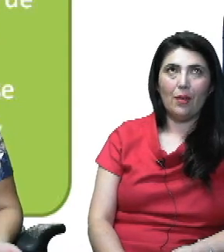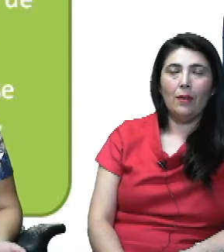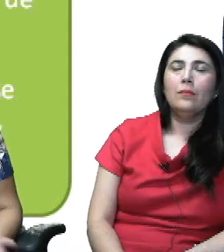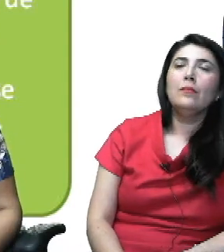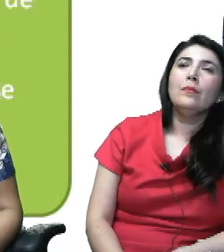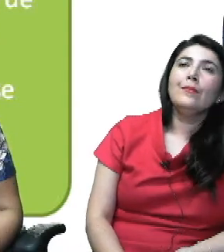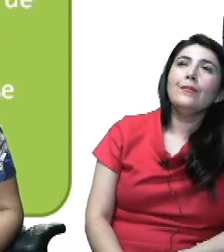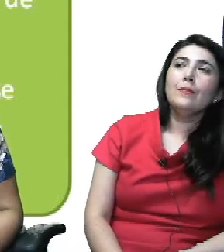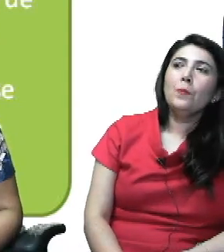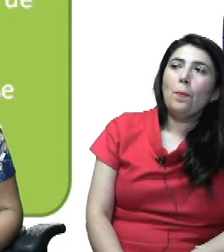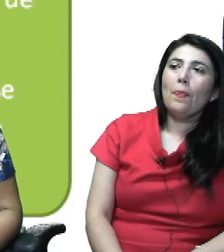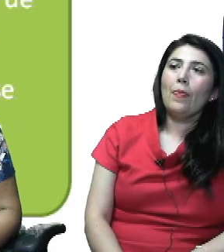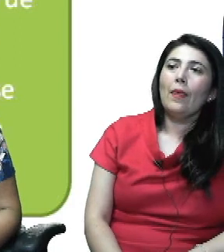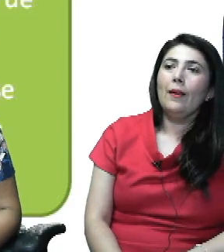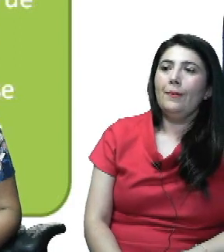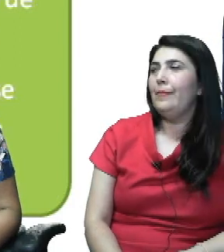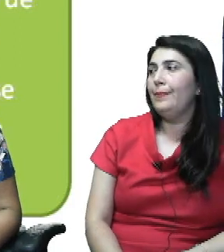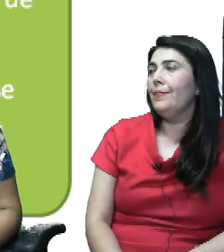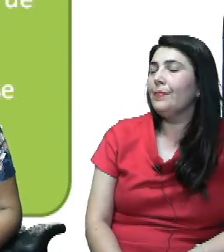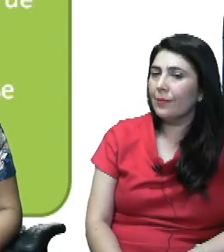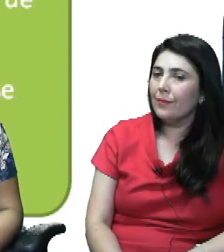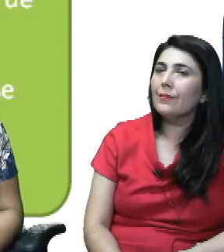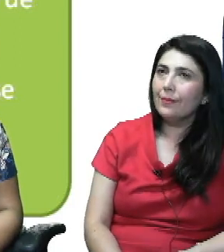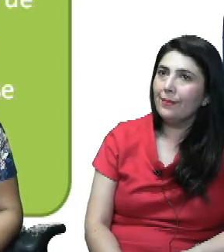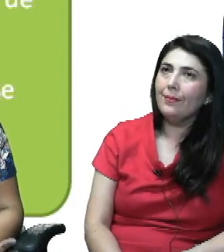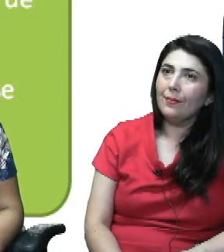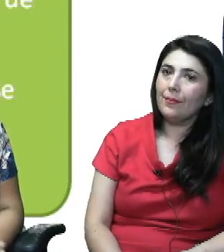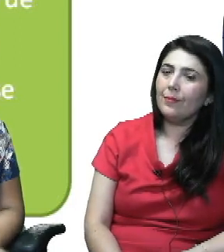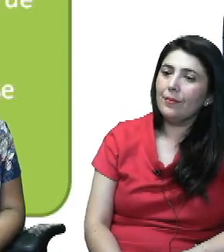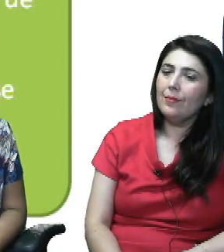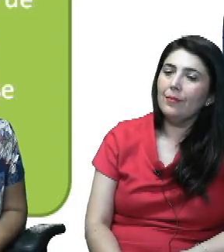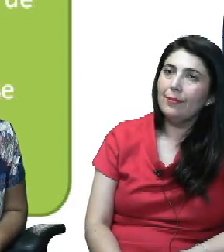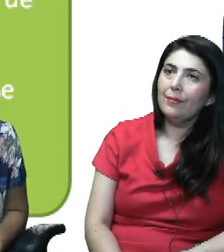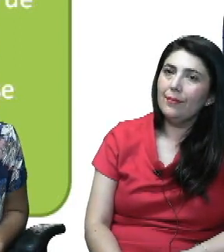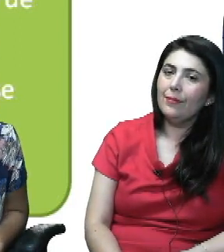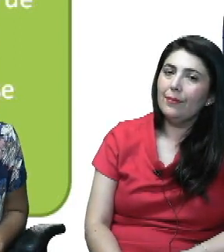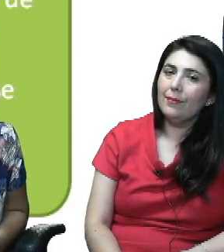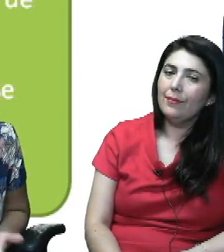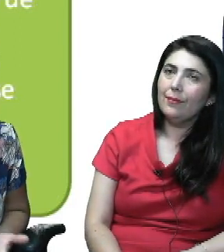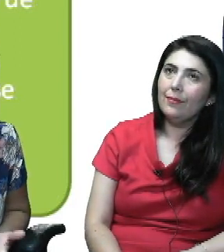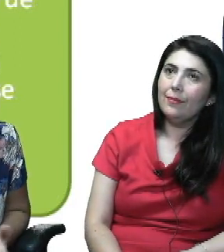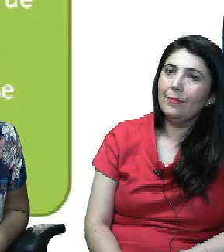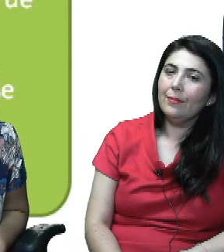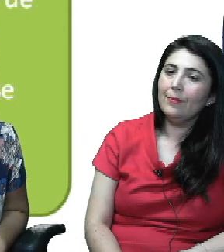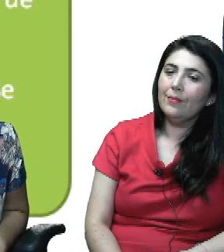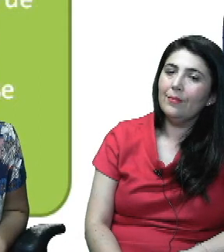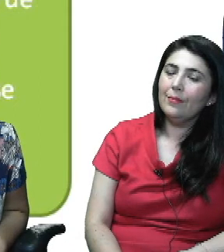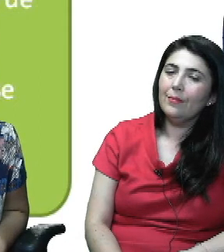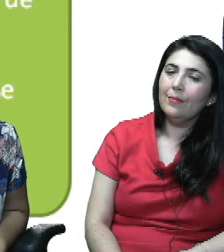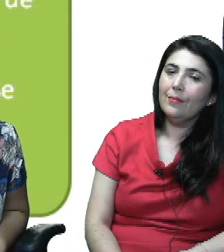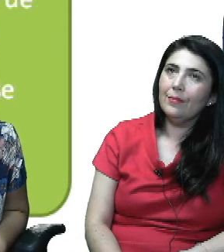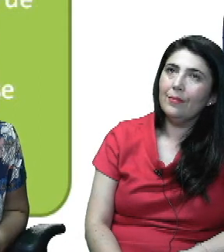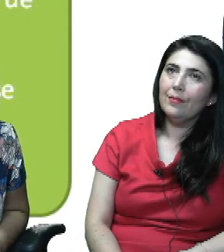territorio y otro, también es muy importante tenerlo en cuenta, ¿cierto?, y también incluyendo prácticas que